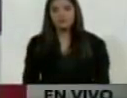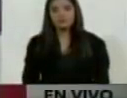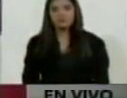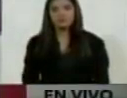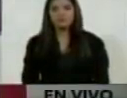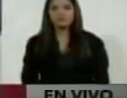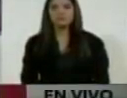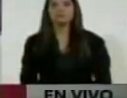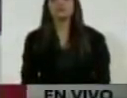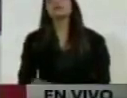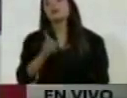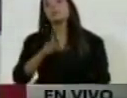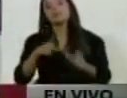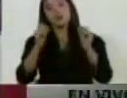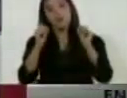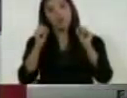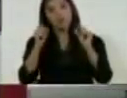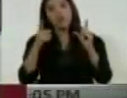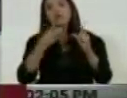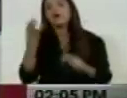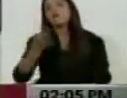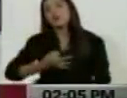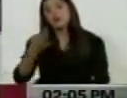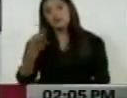y descubrieron la verdad